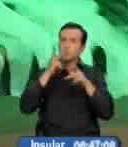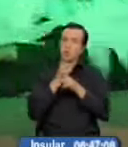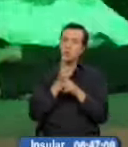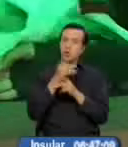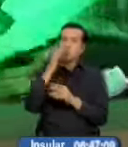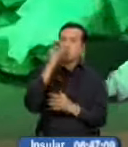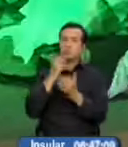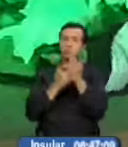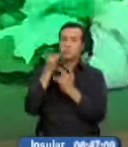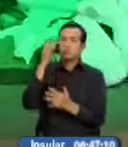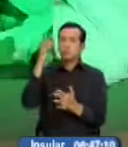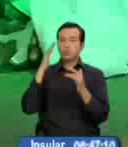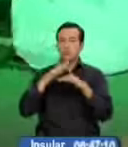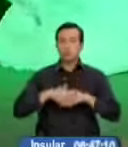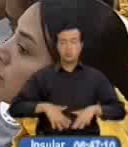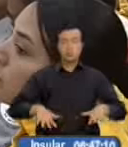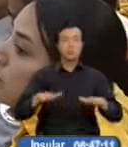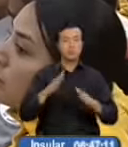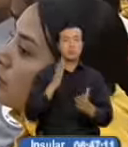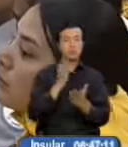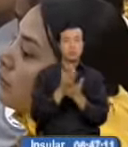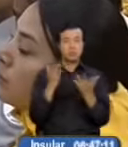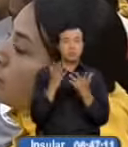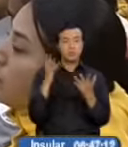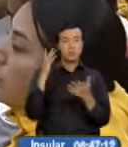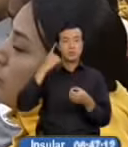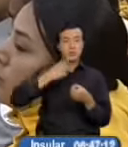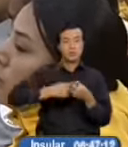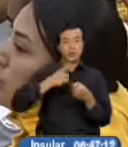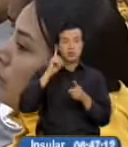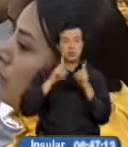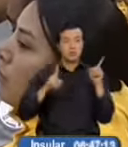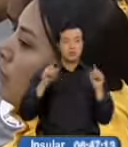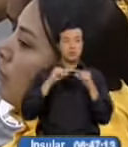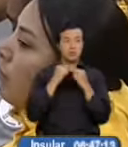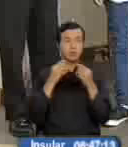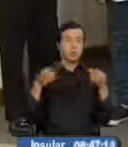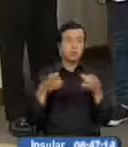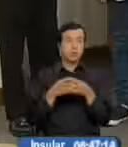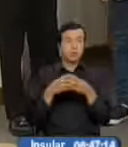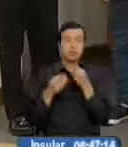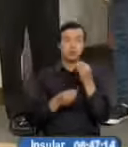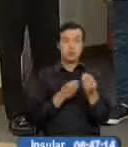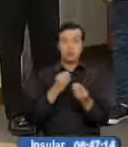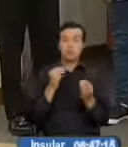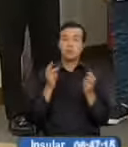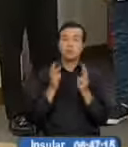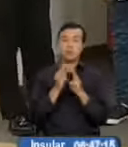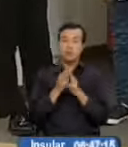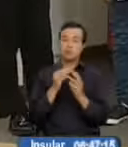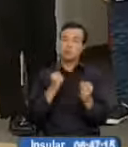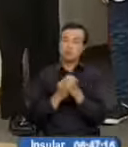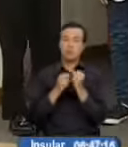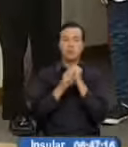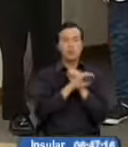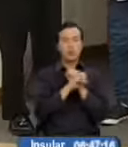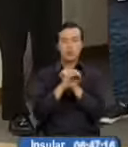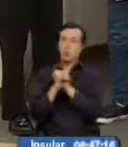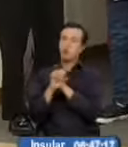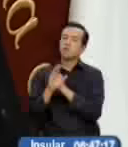de incendios forestales en el Distrito Metropolitano, aquí en la capital. Varias figuras públicas del país asistieron a este evento para ayudar a difundir el